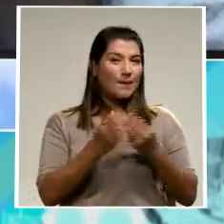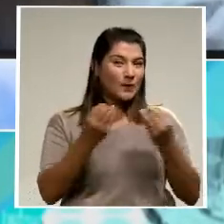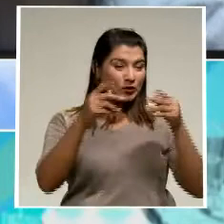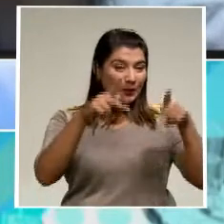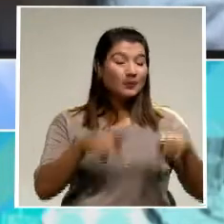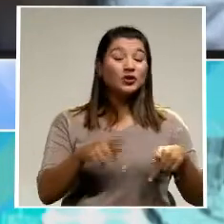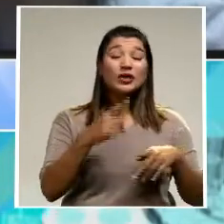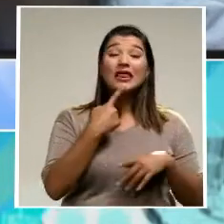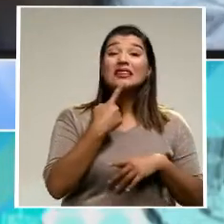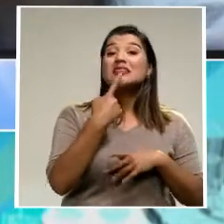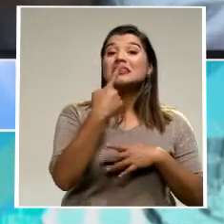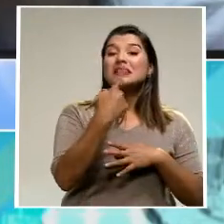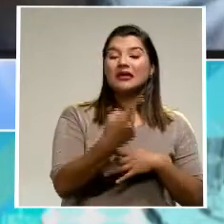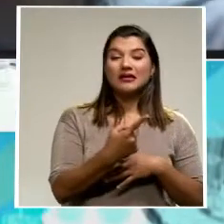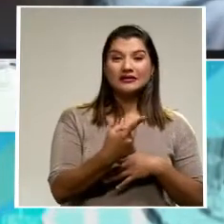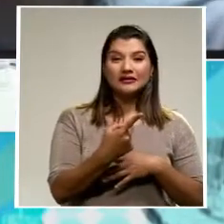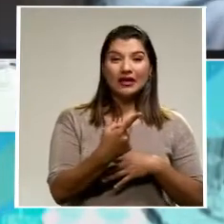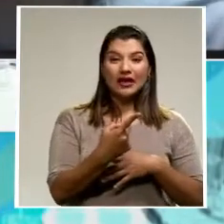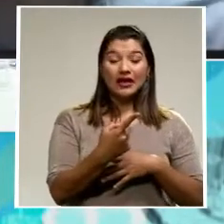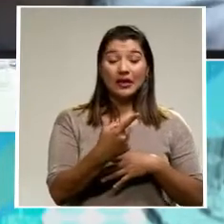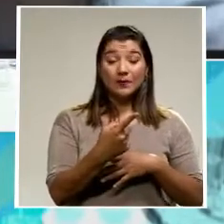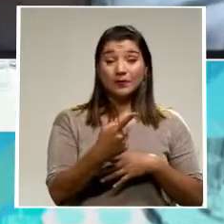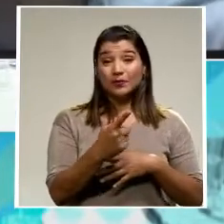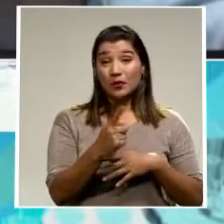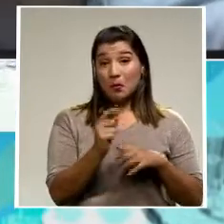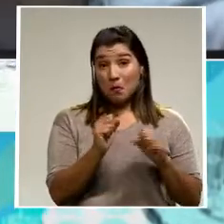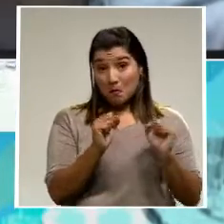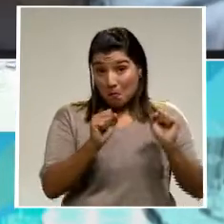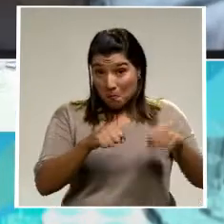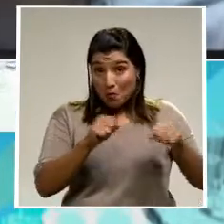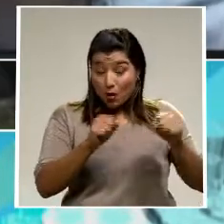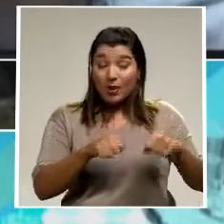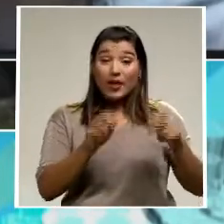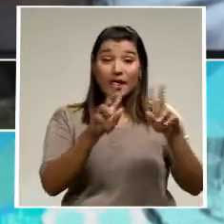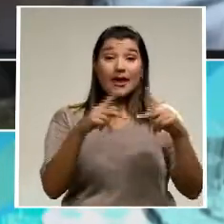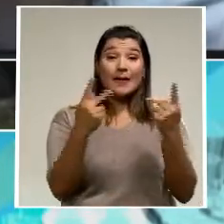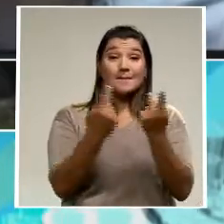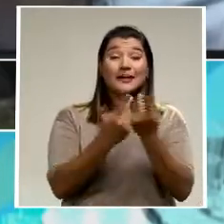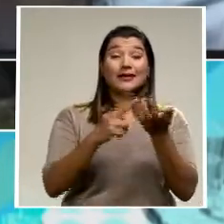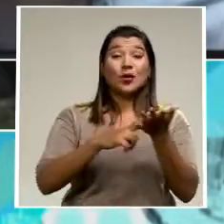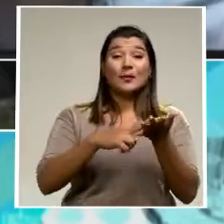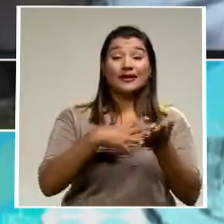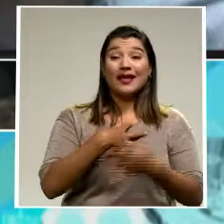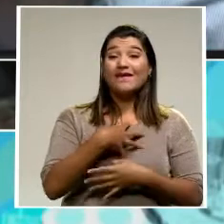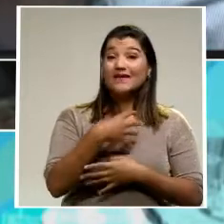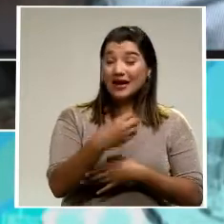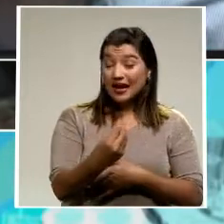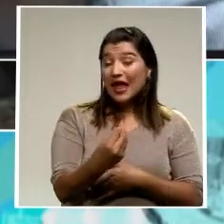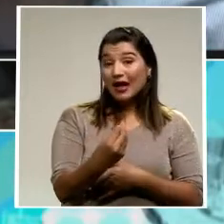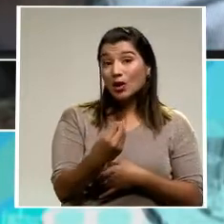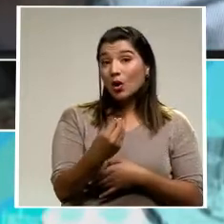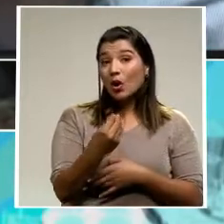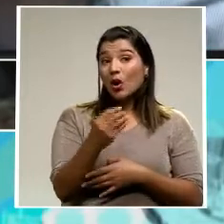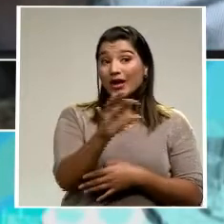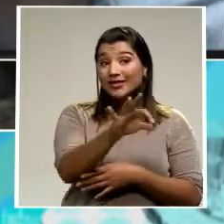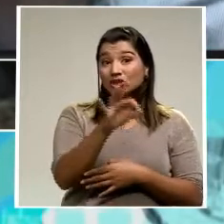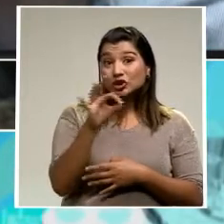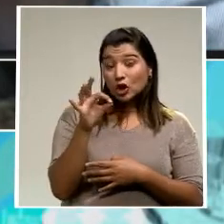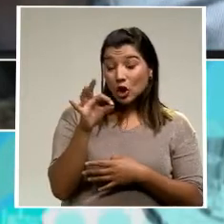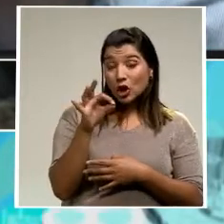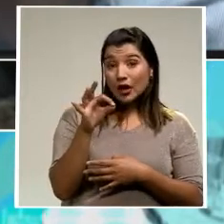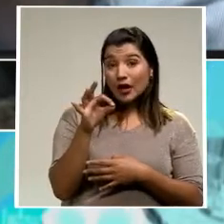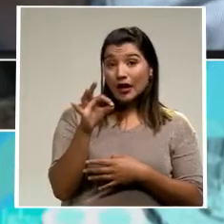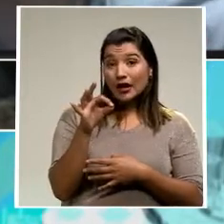muy posible el hecho de que Liberación tenga muchas posibilidades de colocar al próximo